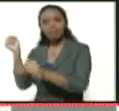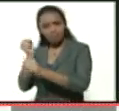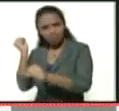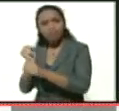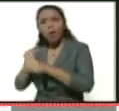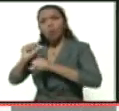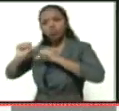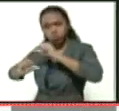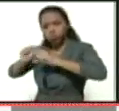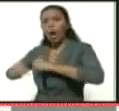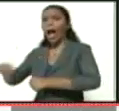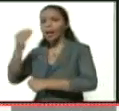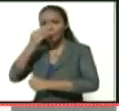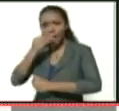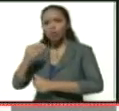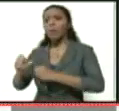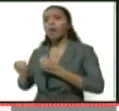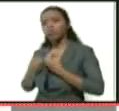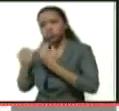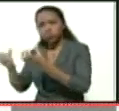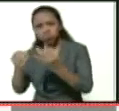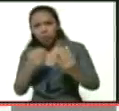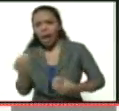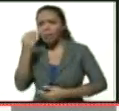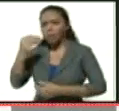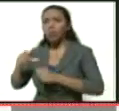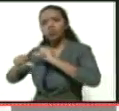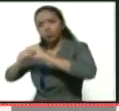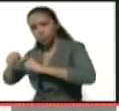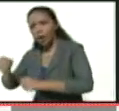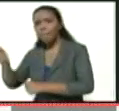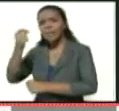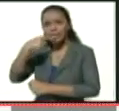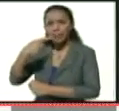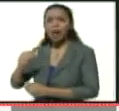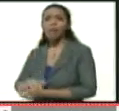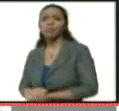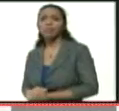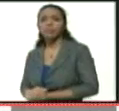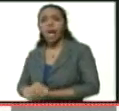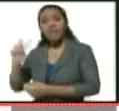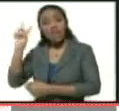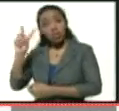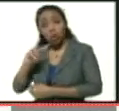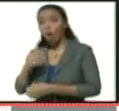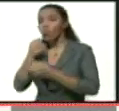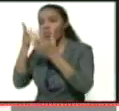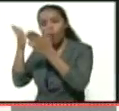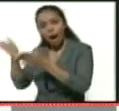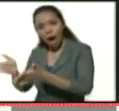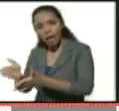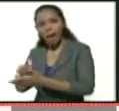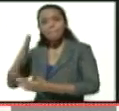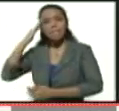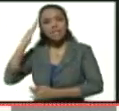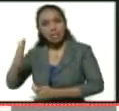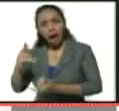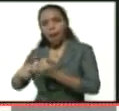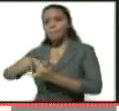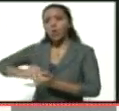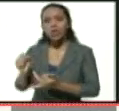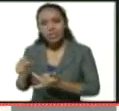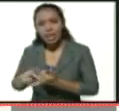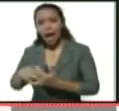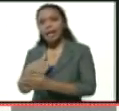para producir los alimentos, para distribuir los alimentos, para producir las medicinas. Es la Venezuela buena del militar, del policía